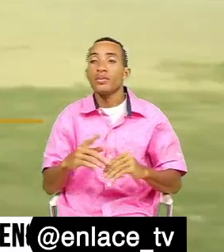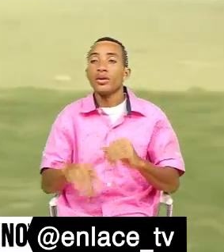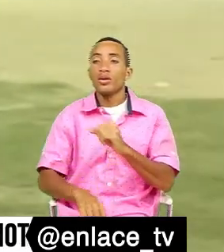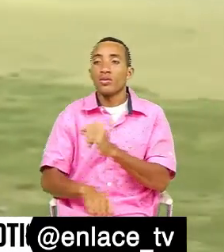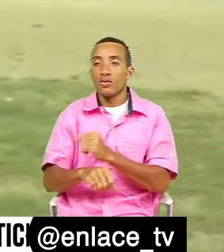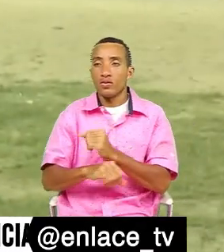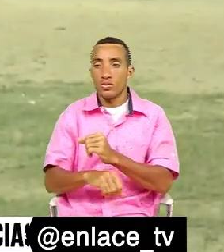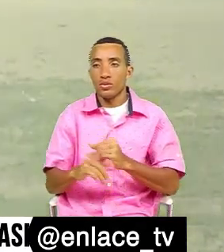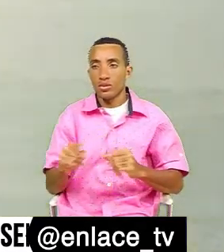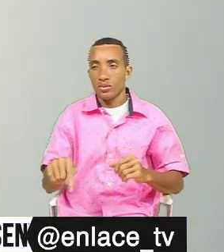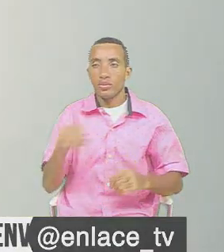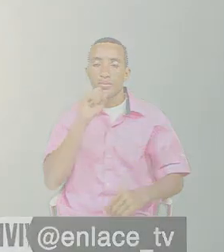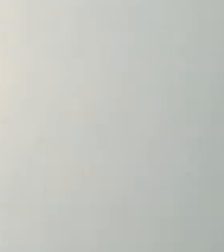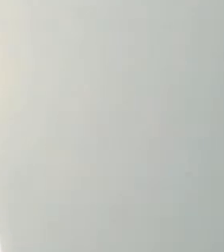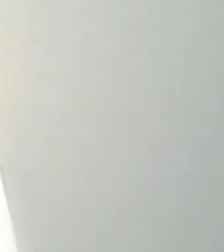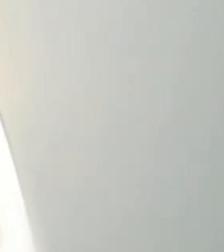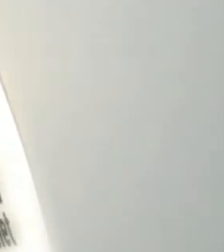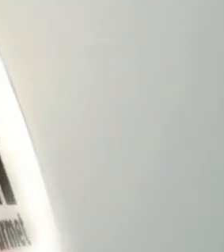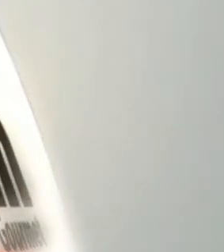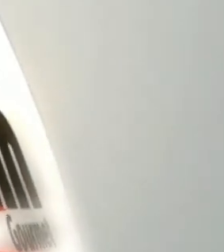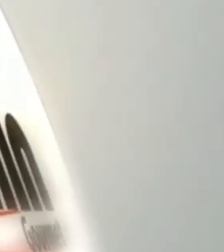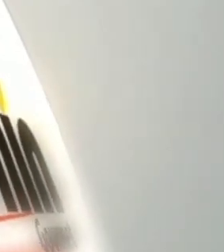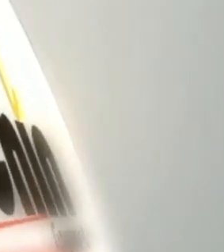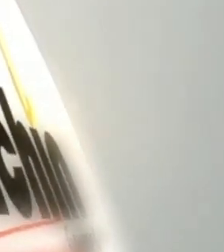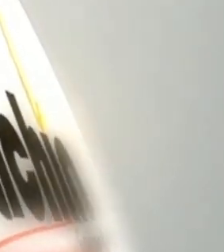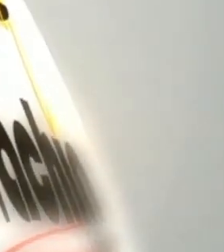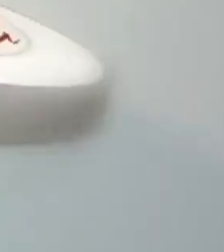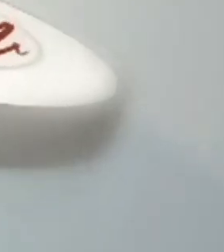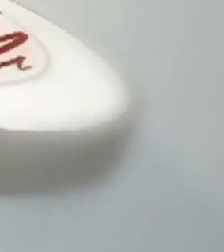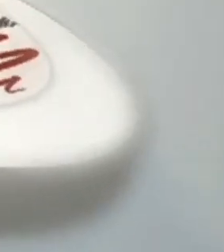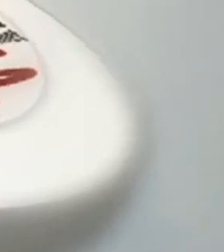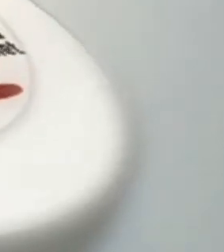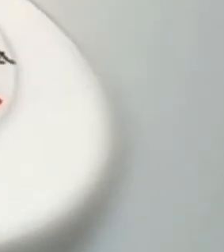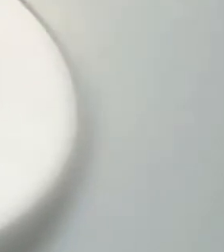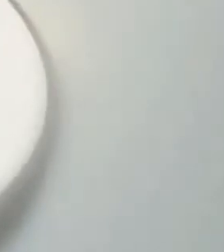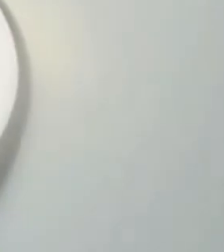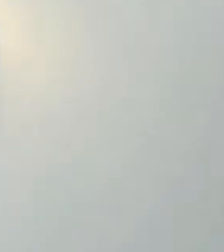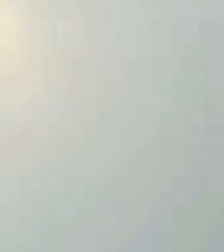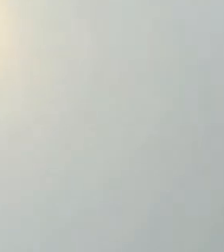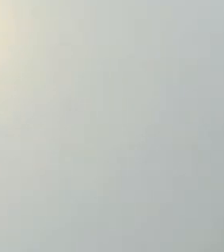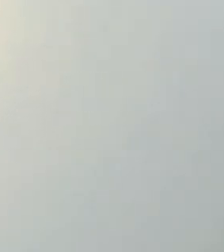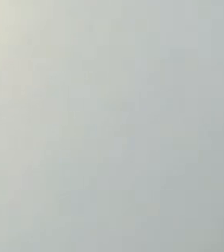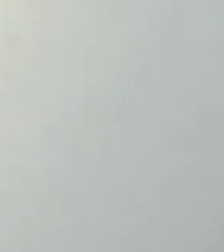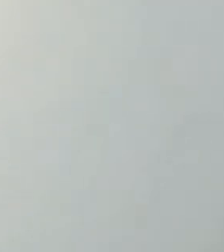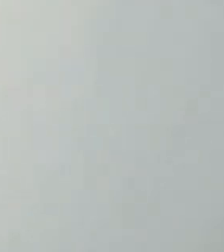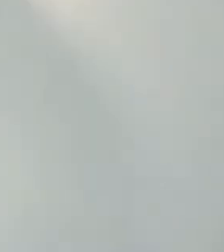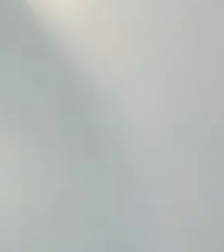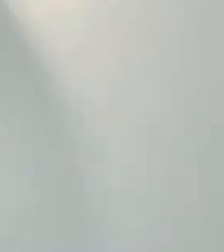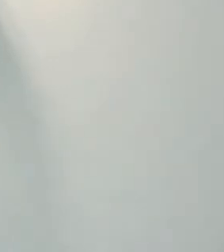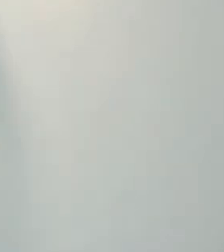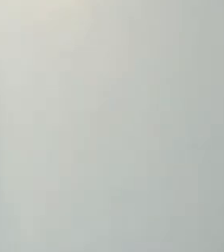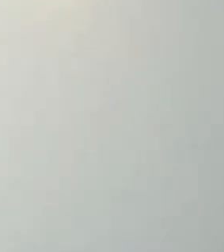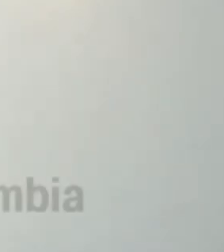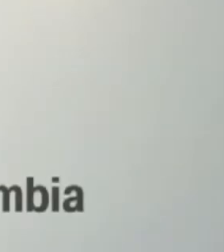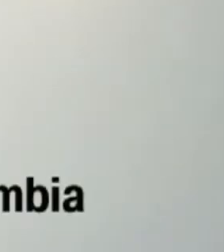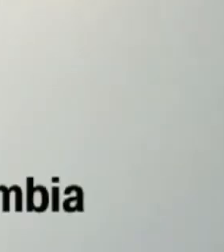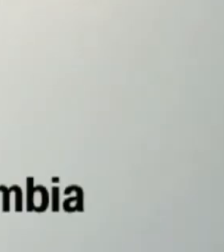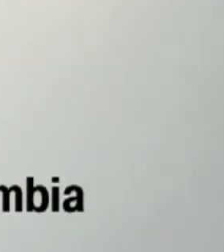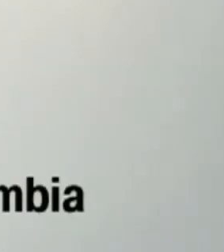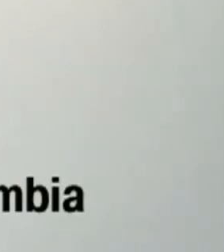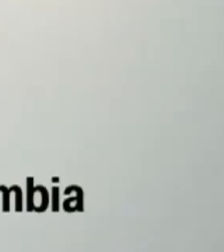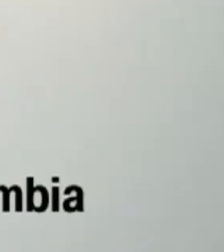petrolero. Hasta aquí los deportes, con el patrocinio de Restaurante El Machín Gourmet, ahora en su nueva sede en el